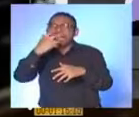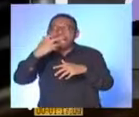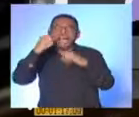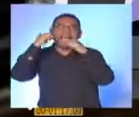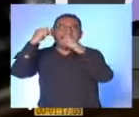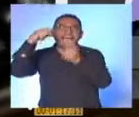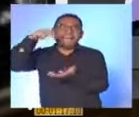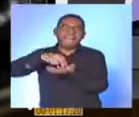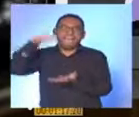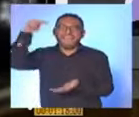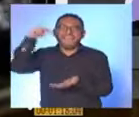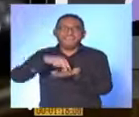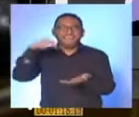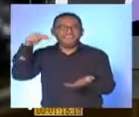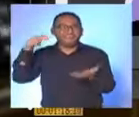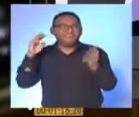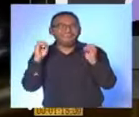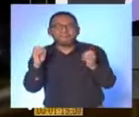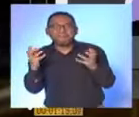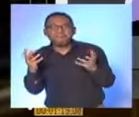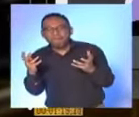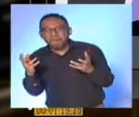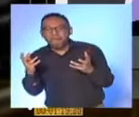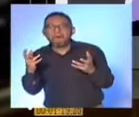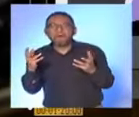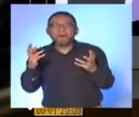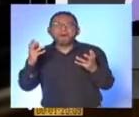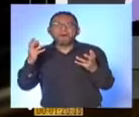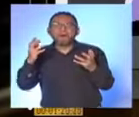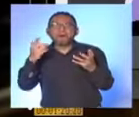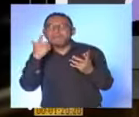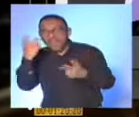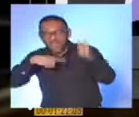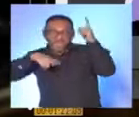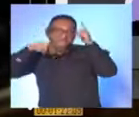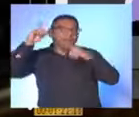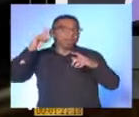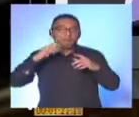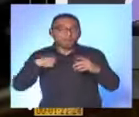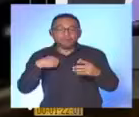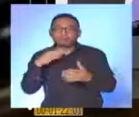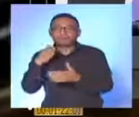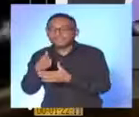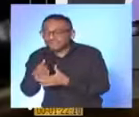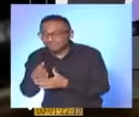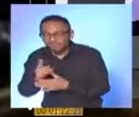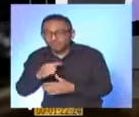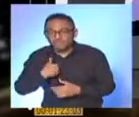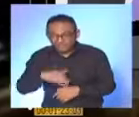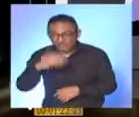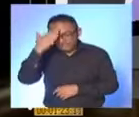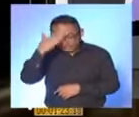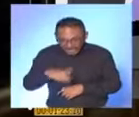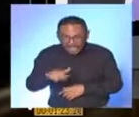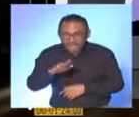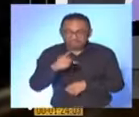a brincar, a estar eufóricas, ¿no? Pues no voy, porque